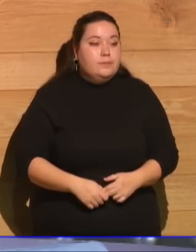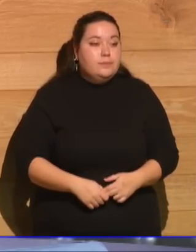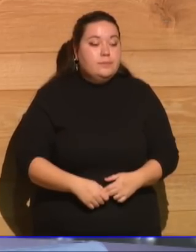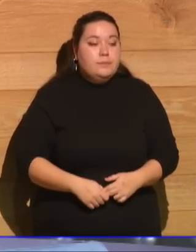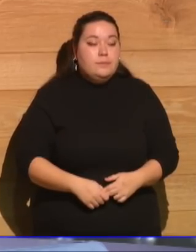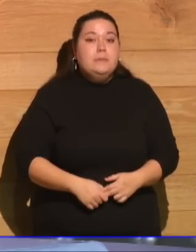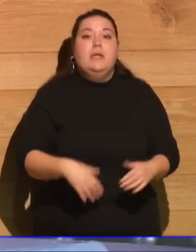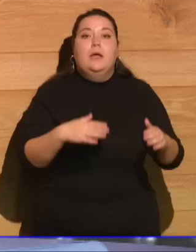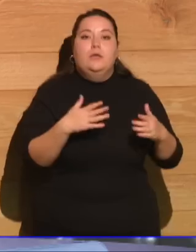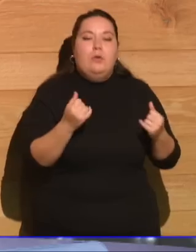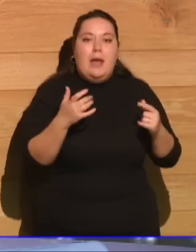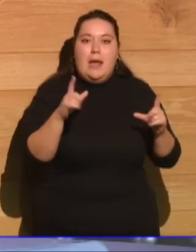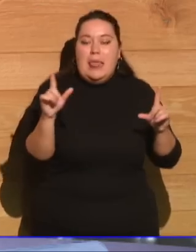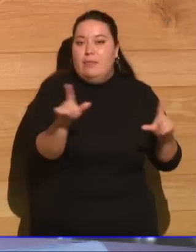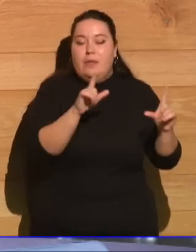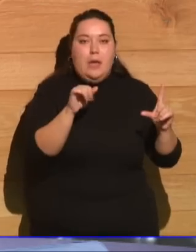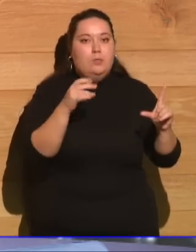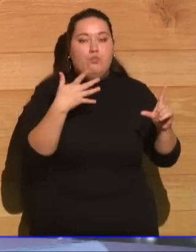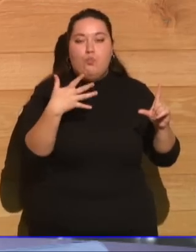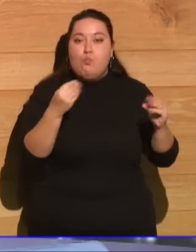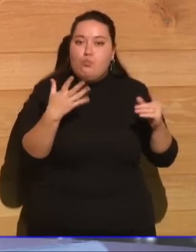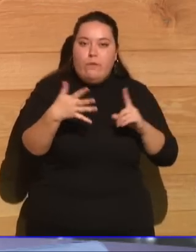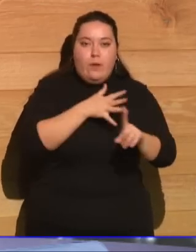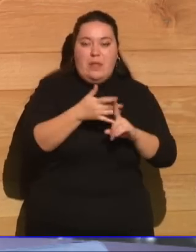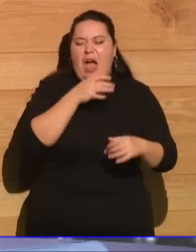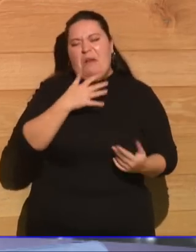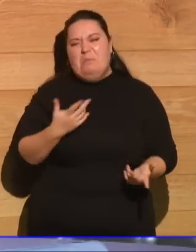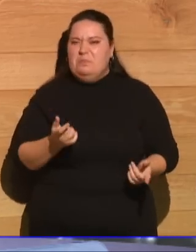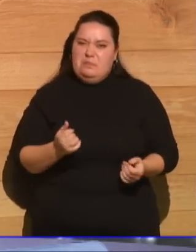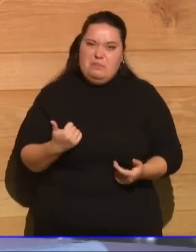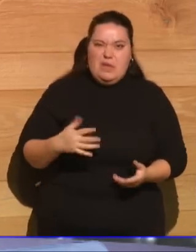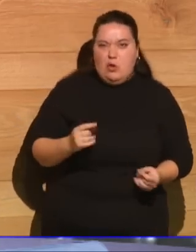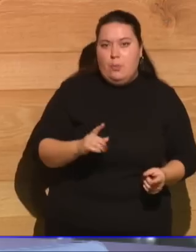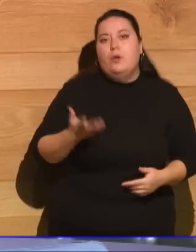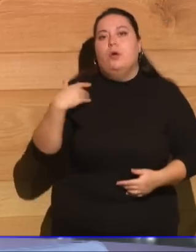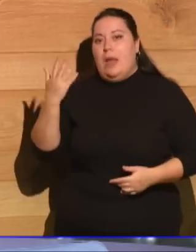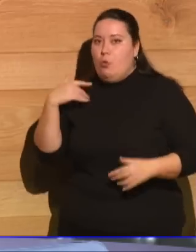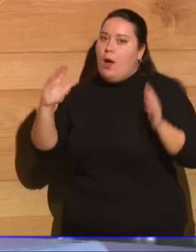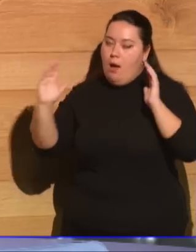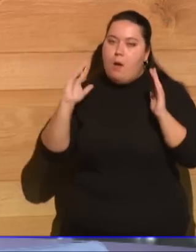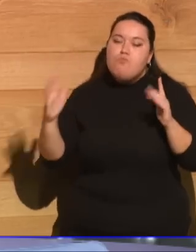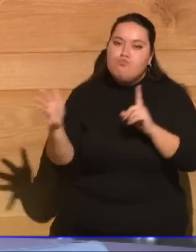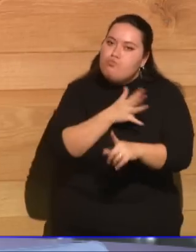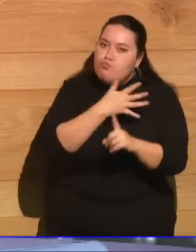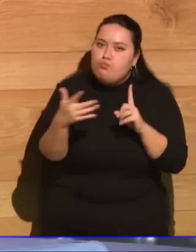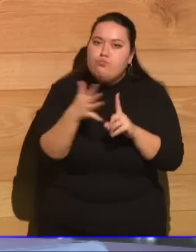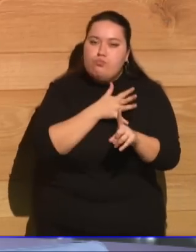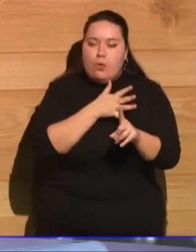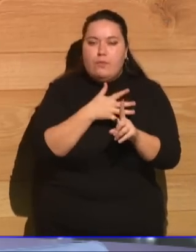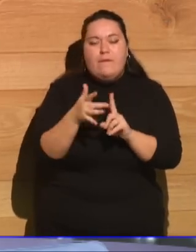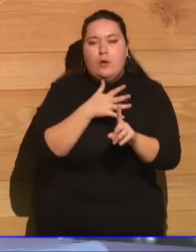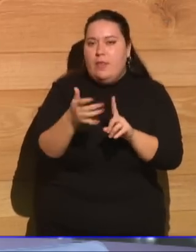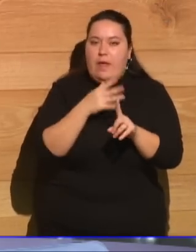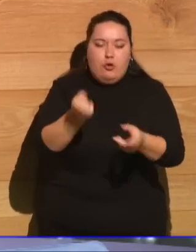escenas particularmente violentas, que ahora no nos lo parecerían tanto, pero nos tenemos que ir a su momento. La violencia